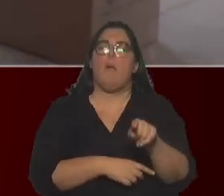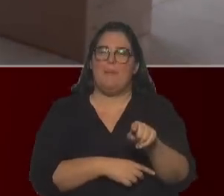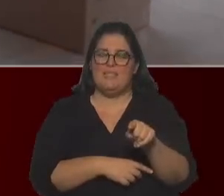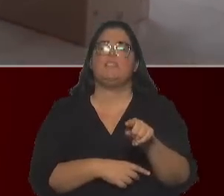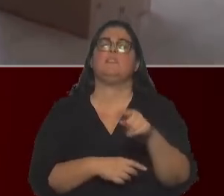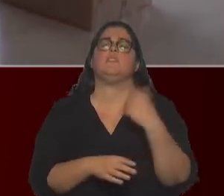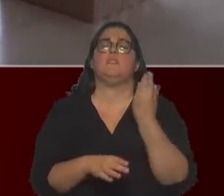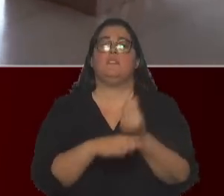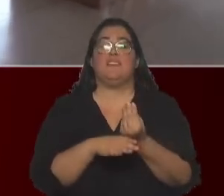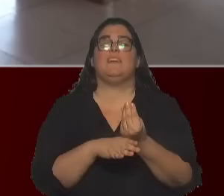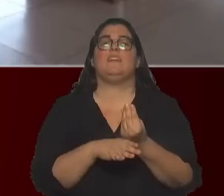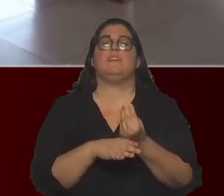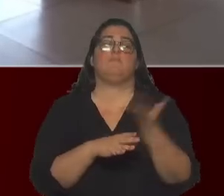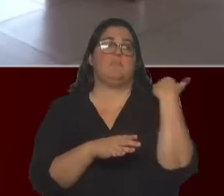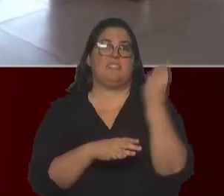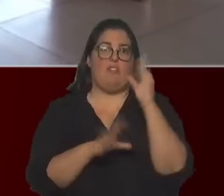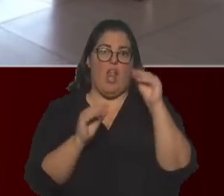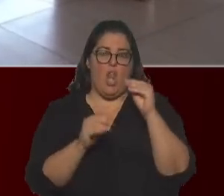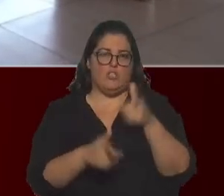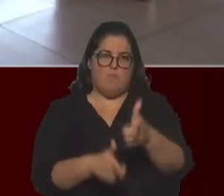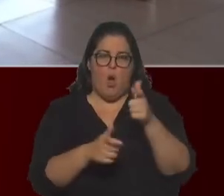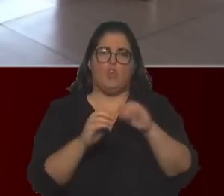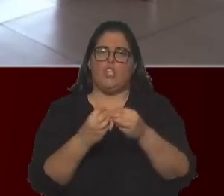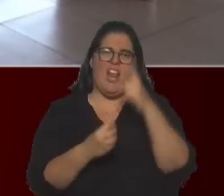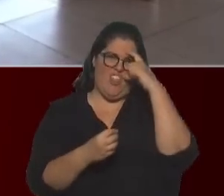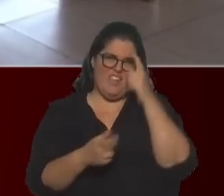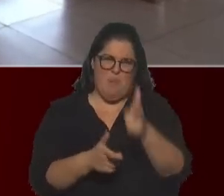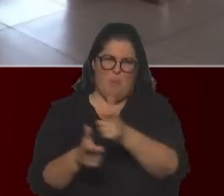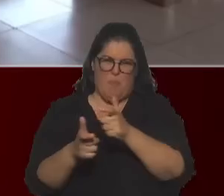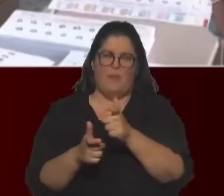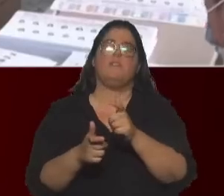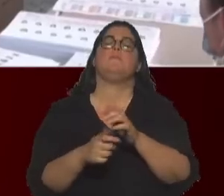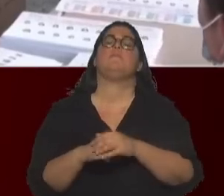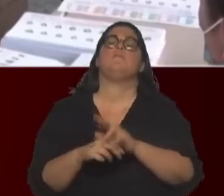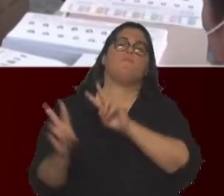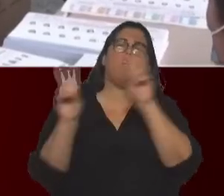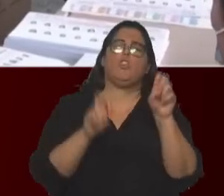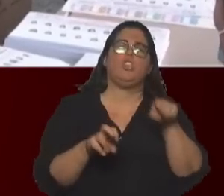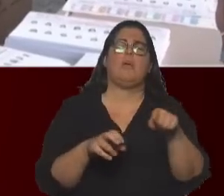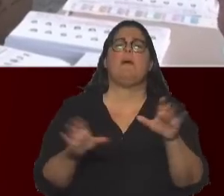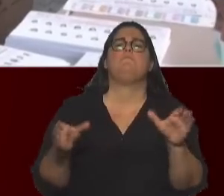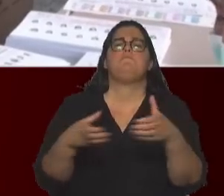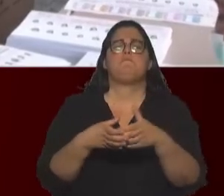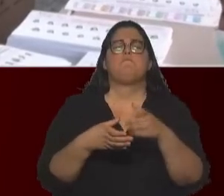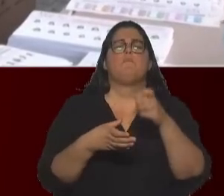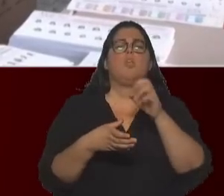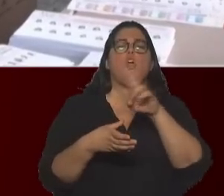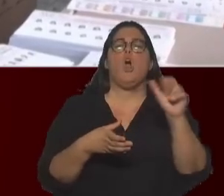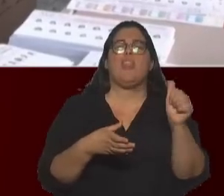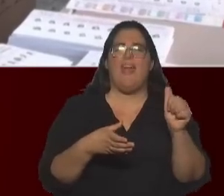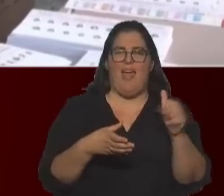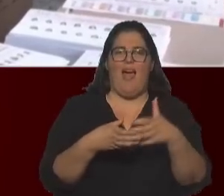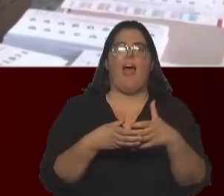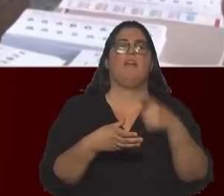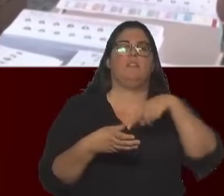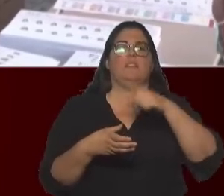sábado por la noche, al menos recibió 10 disparos. Y por otro lado, el tema de, bueno, un correísmo que por supuesto se ilusiona con la